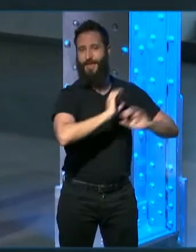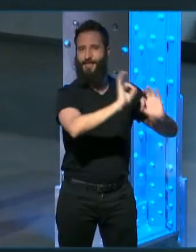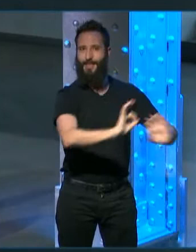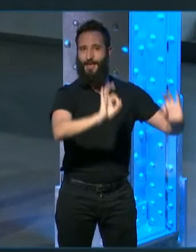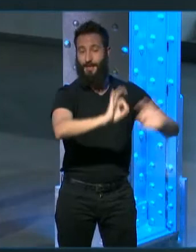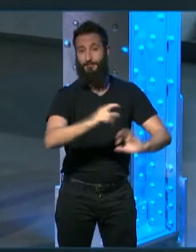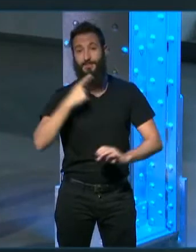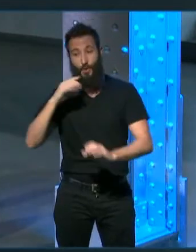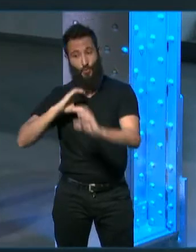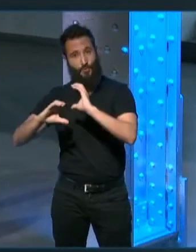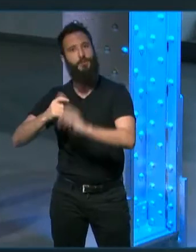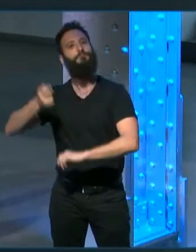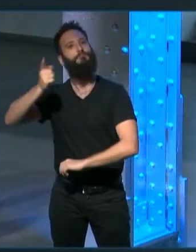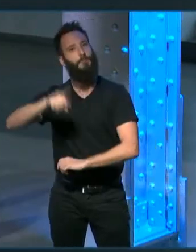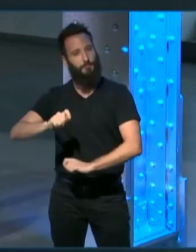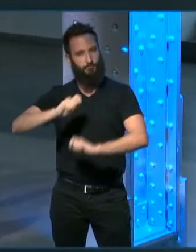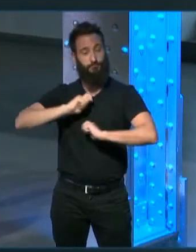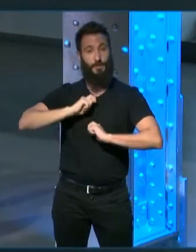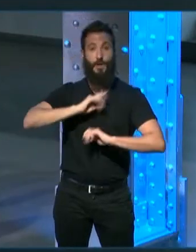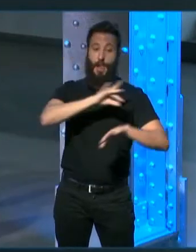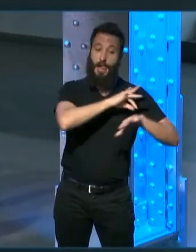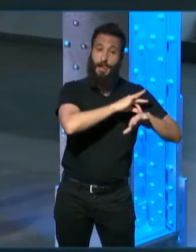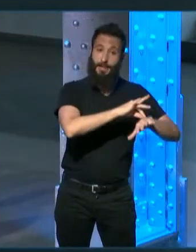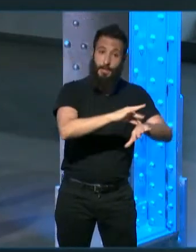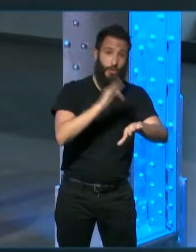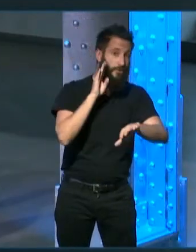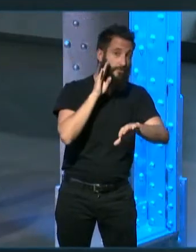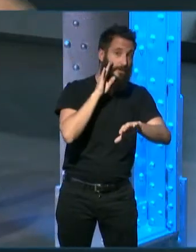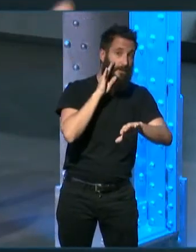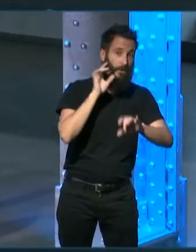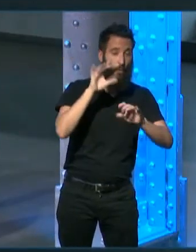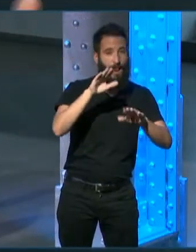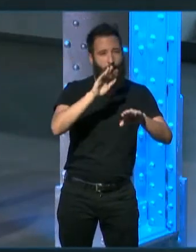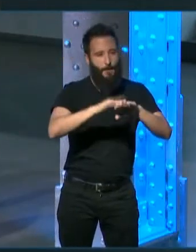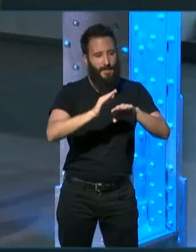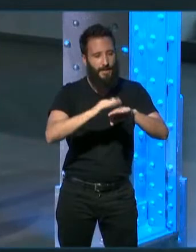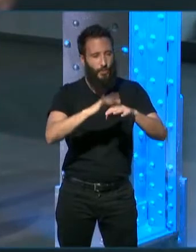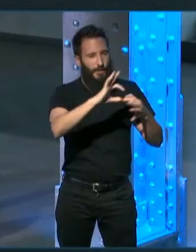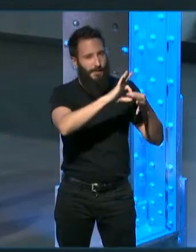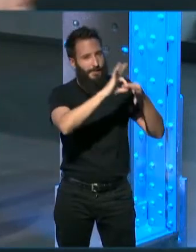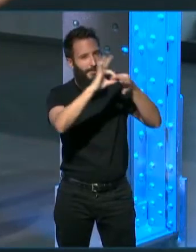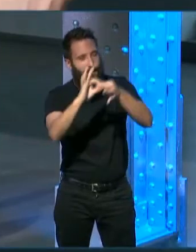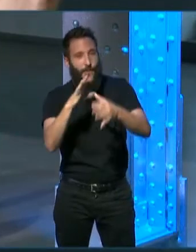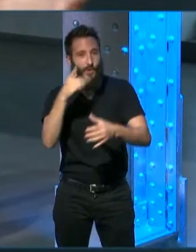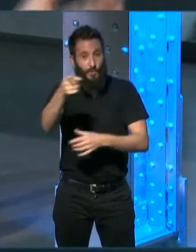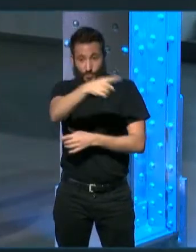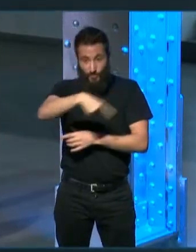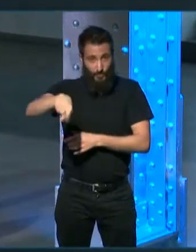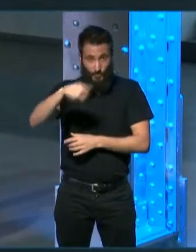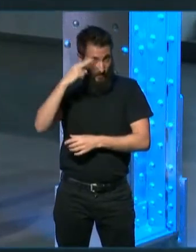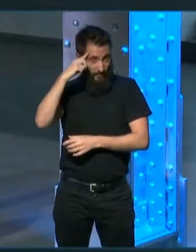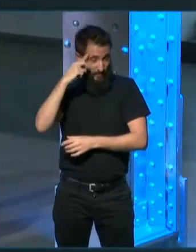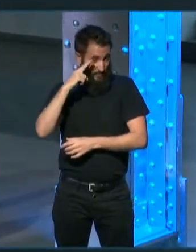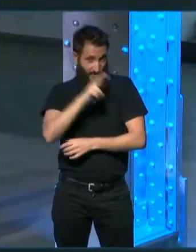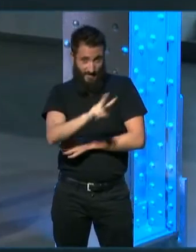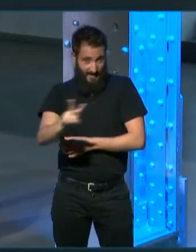medida el guión está montado en torno a esa pregunta, pero con cada uno, como habéis visto, explorábamos un tema diferente, que